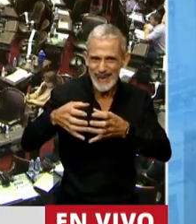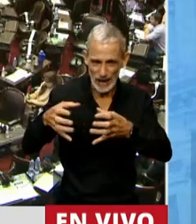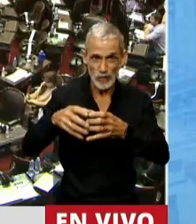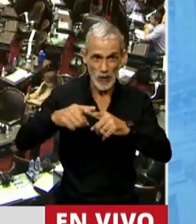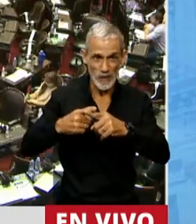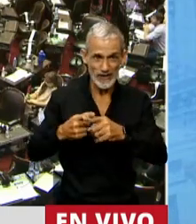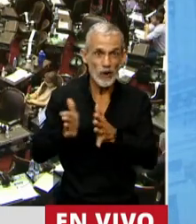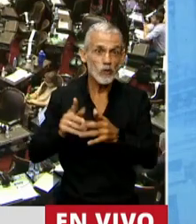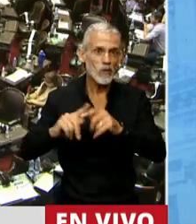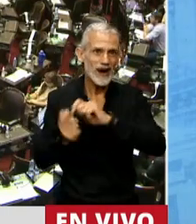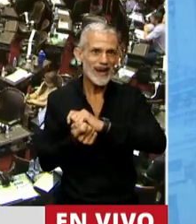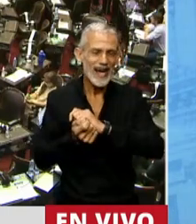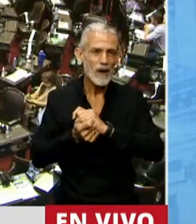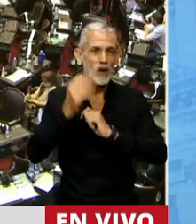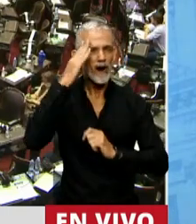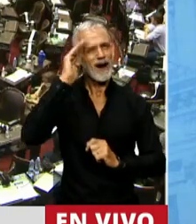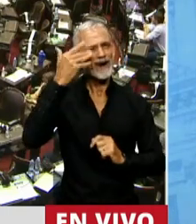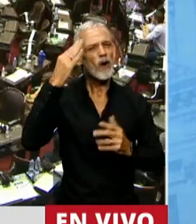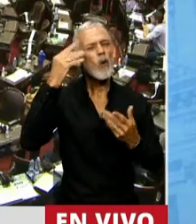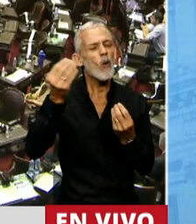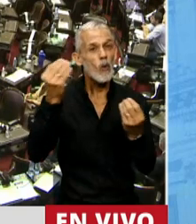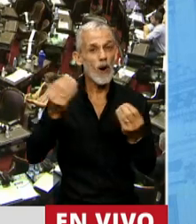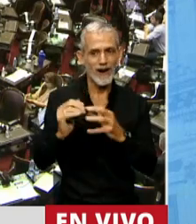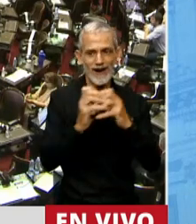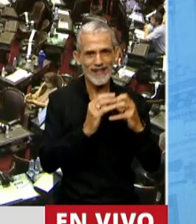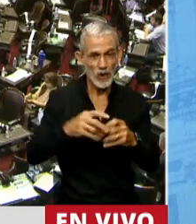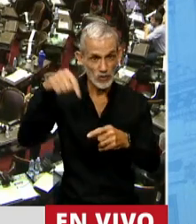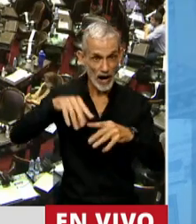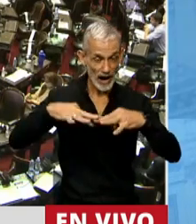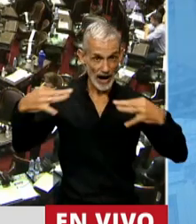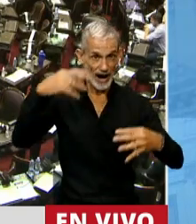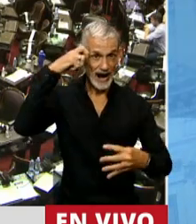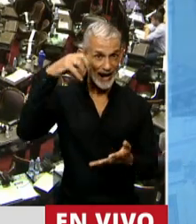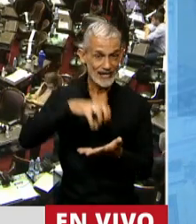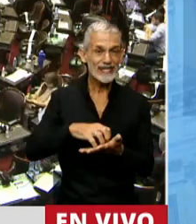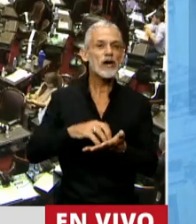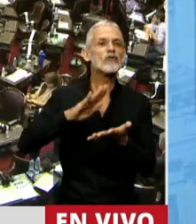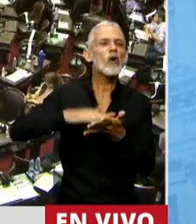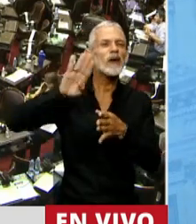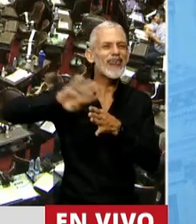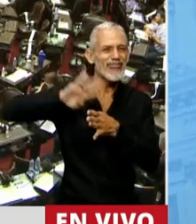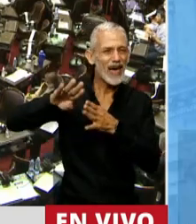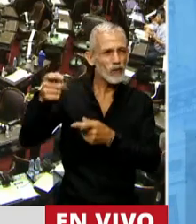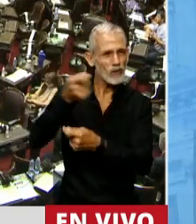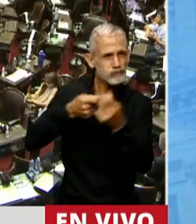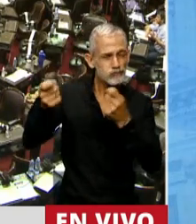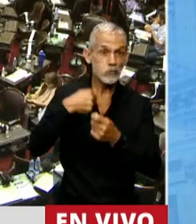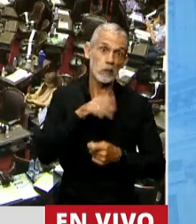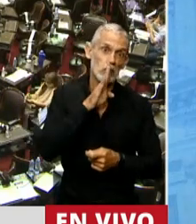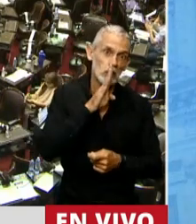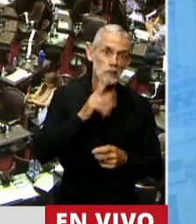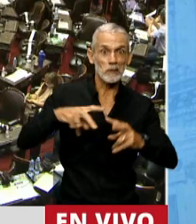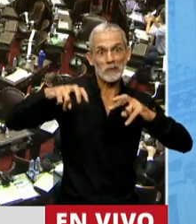de lo que fue su gobierno fue cuando discutimos en este recinto la renegociación de la deuda, que vinieron callados,